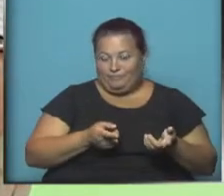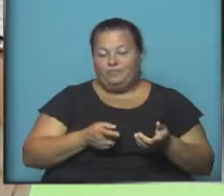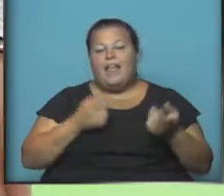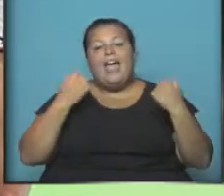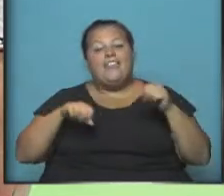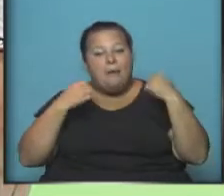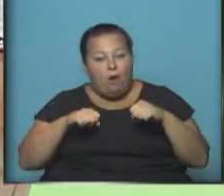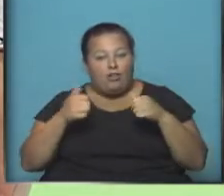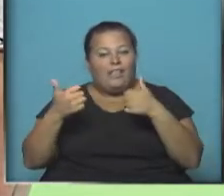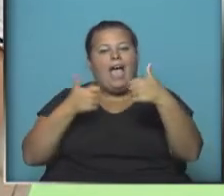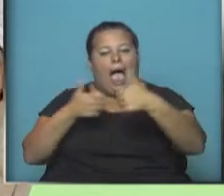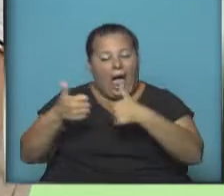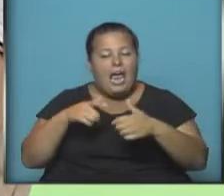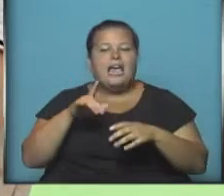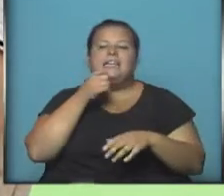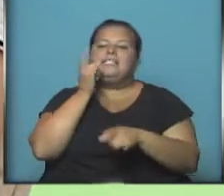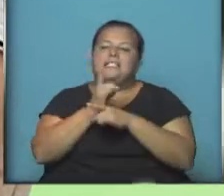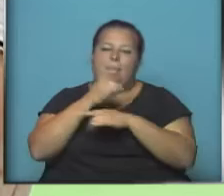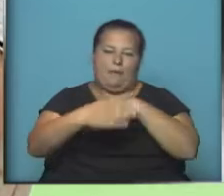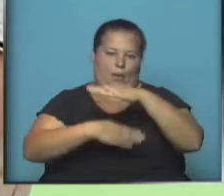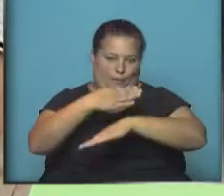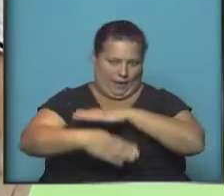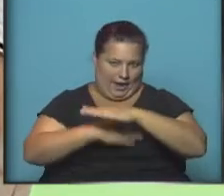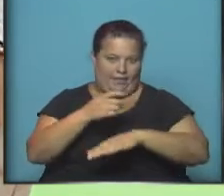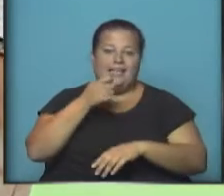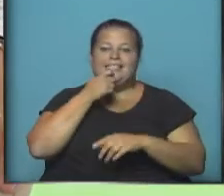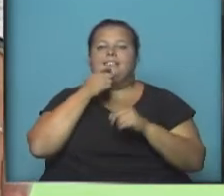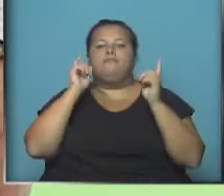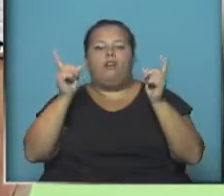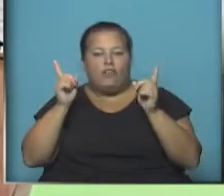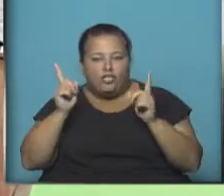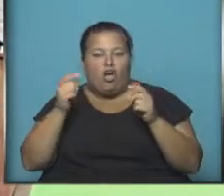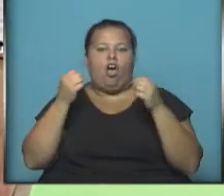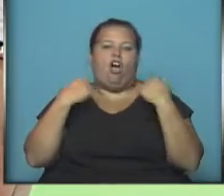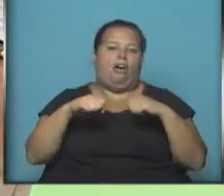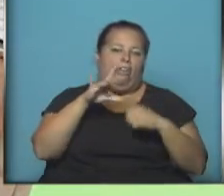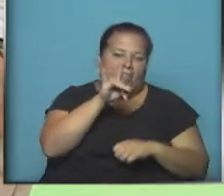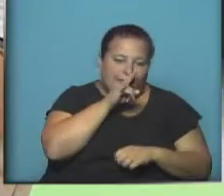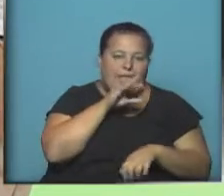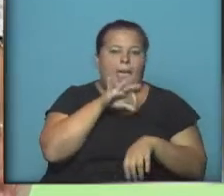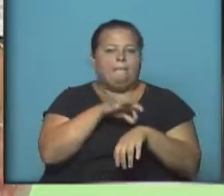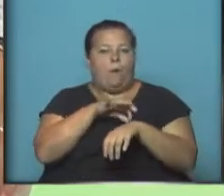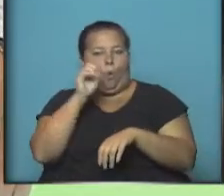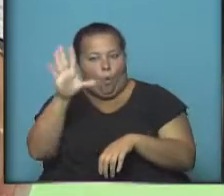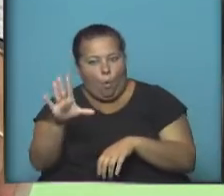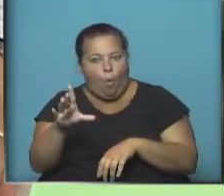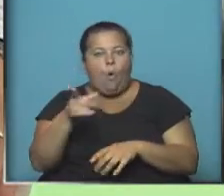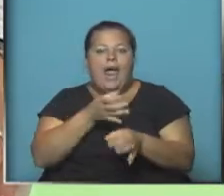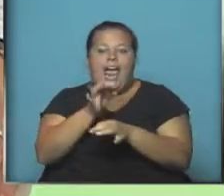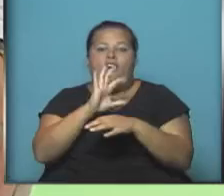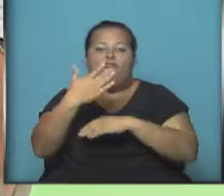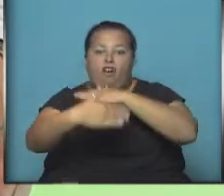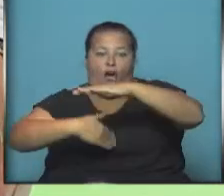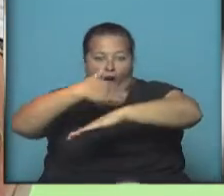deportes de contacto, indicado siempre el vendaje. Y si el profesor, el entrenador, el médico del club le enseña cómo